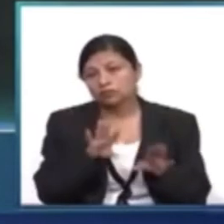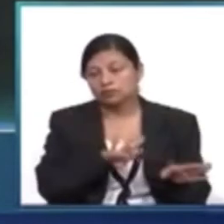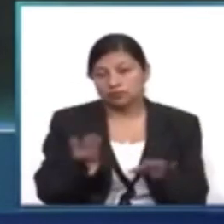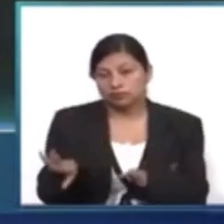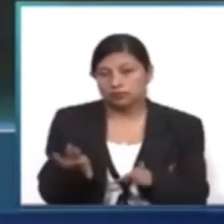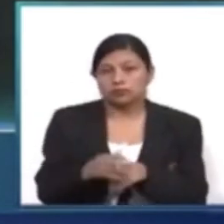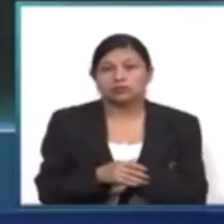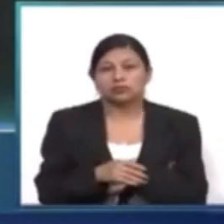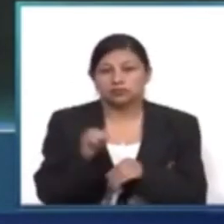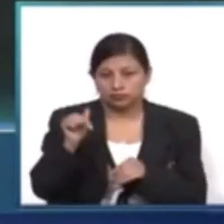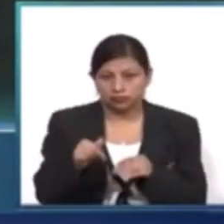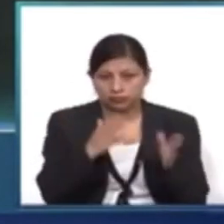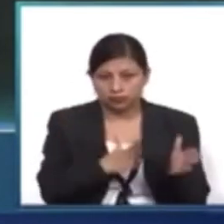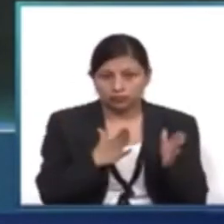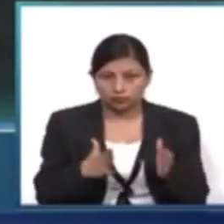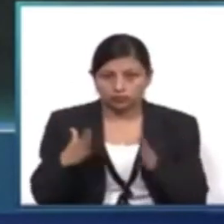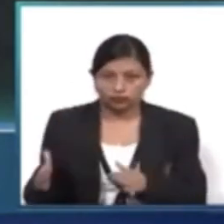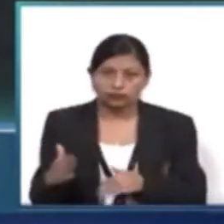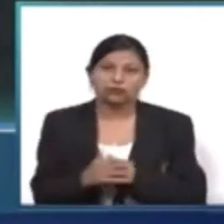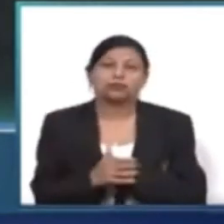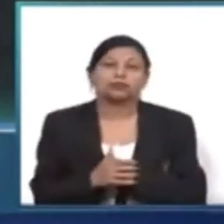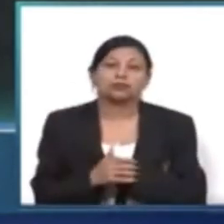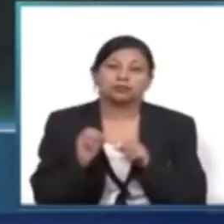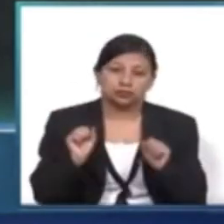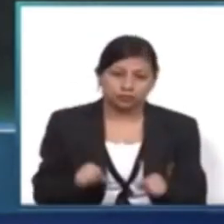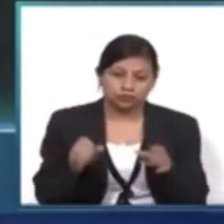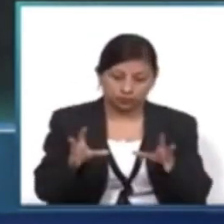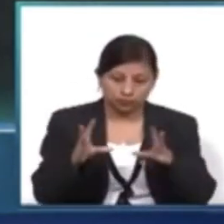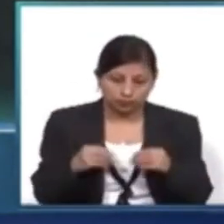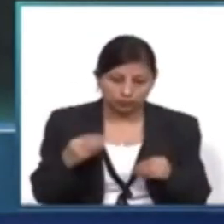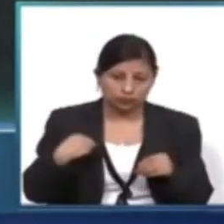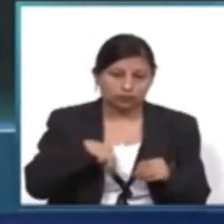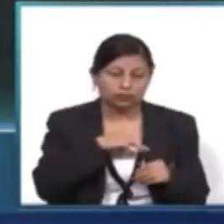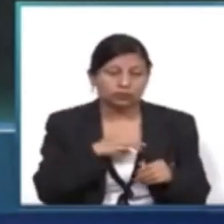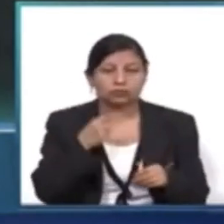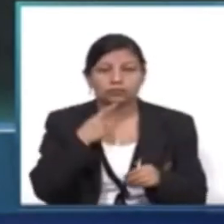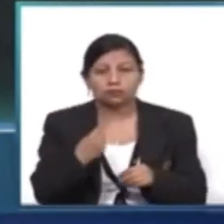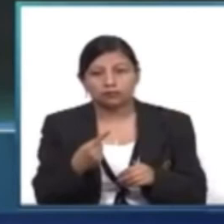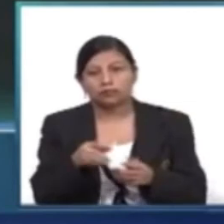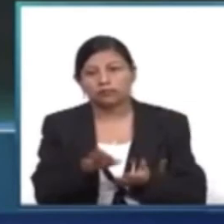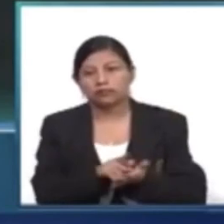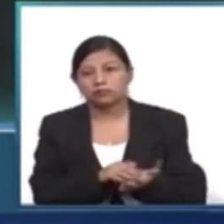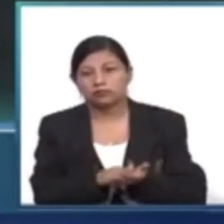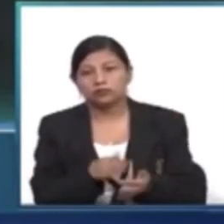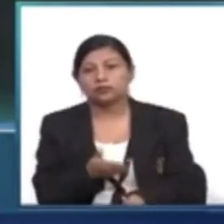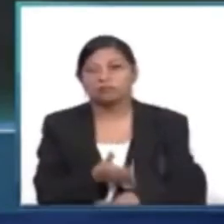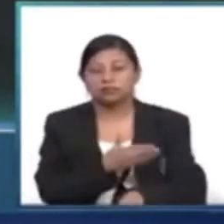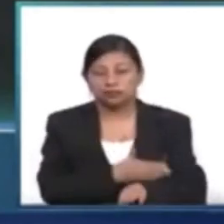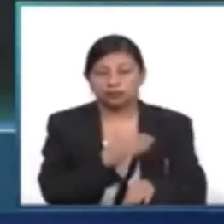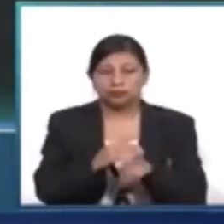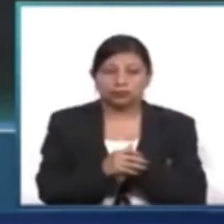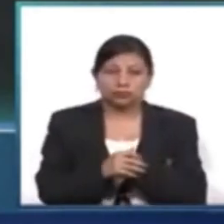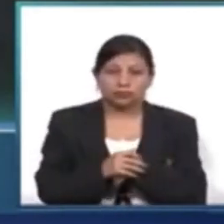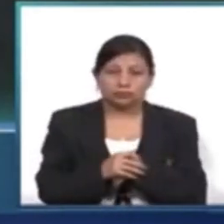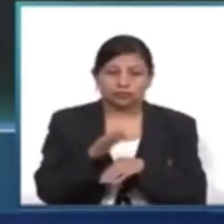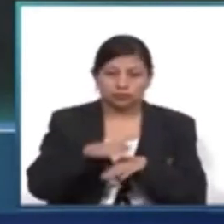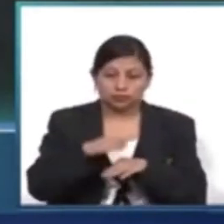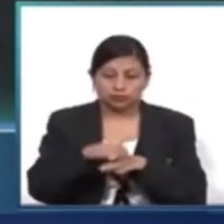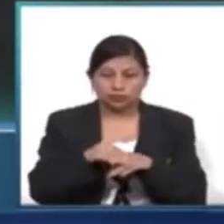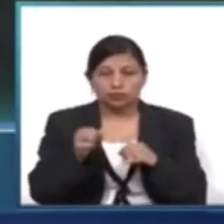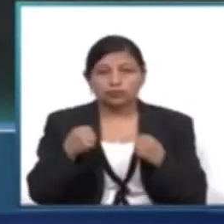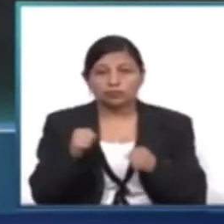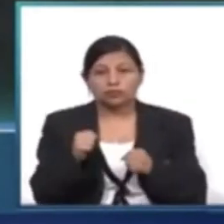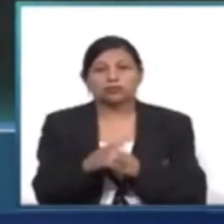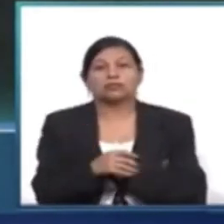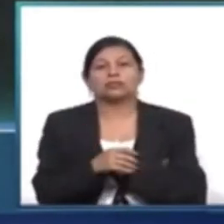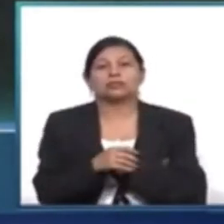digamos, a este proceso de contratación que le permita al Ministerio y a Finanzas poder hacer anticipos de contratos, de manera que